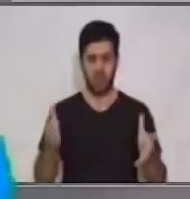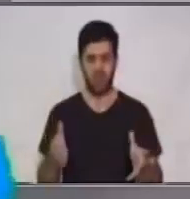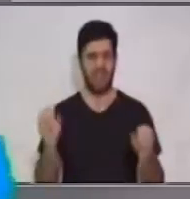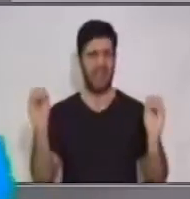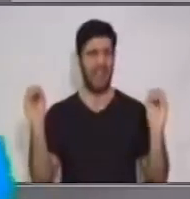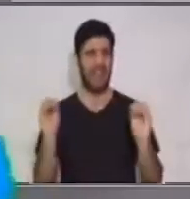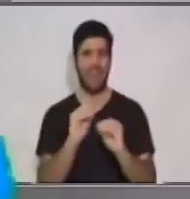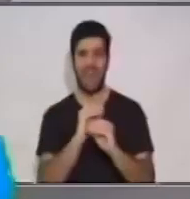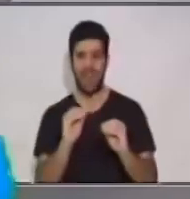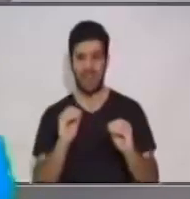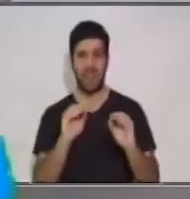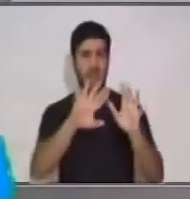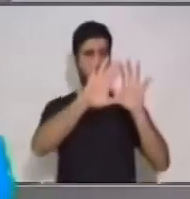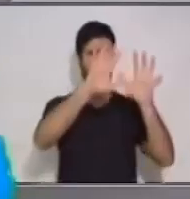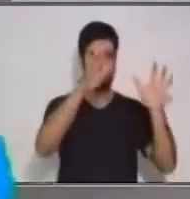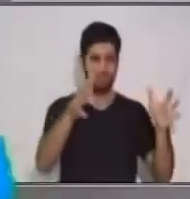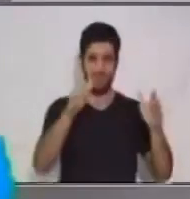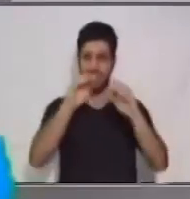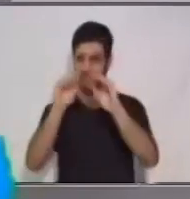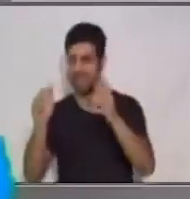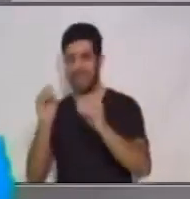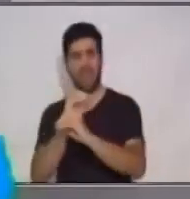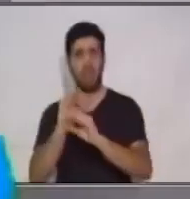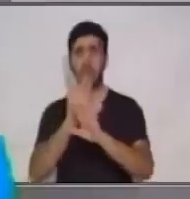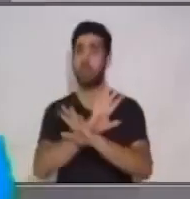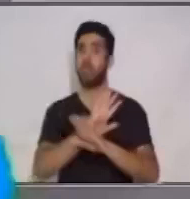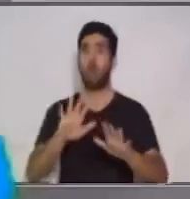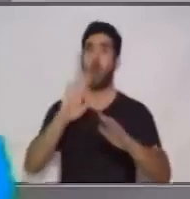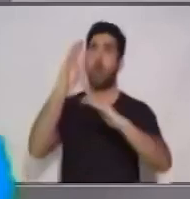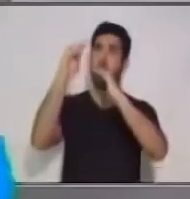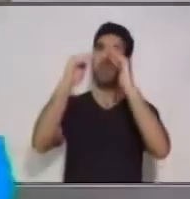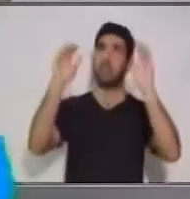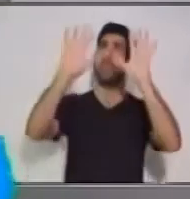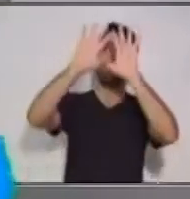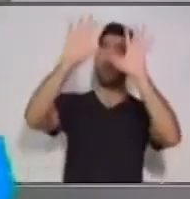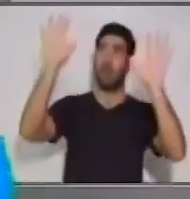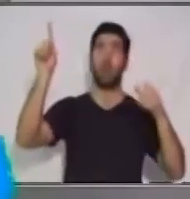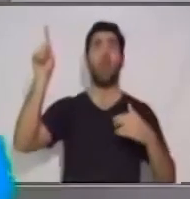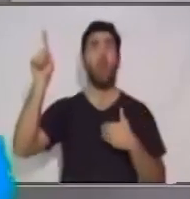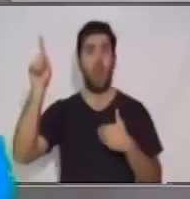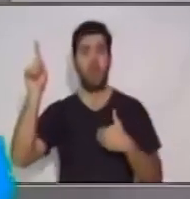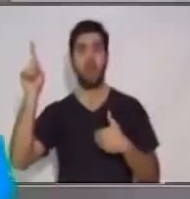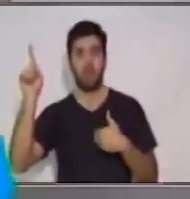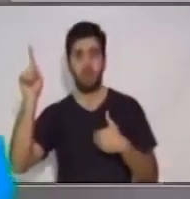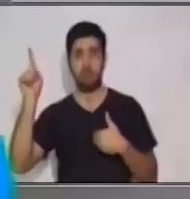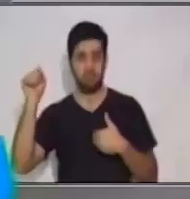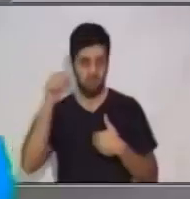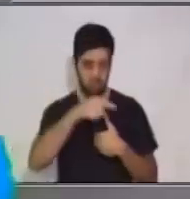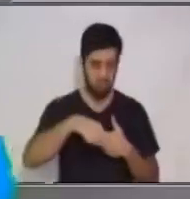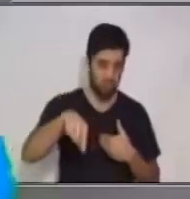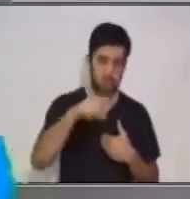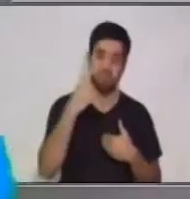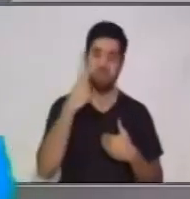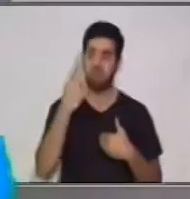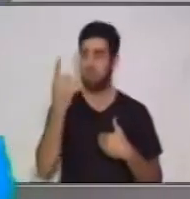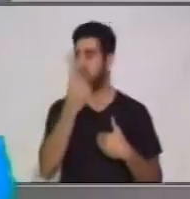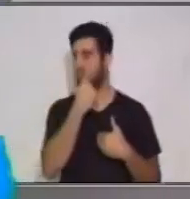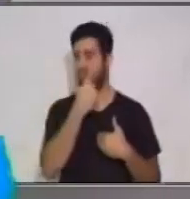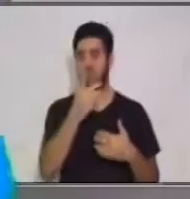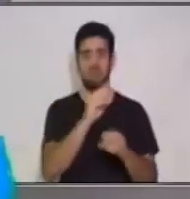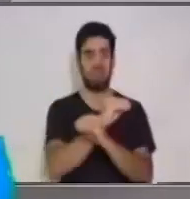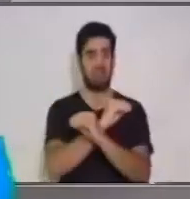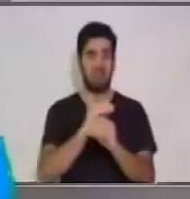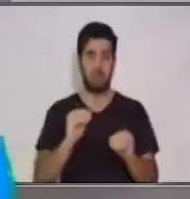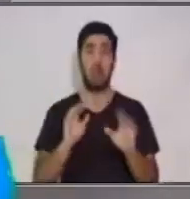barrancos, solo el cielo existía. No se manifestaba la faz de la tierra. Solo estaba el mar